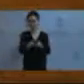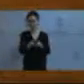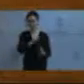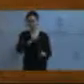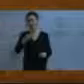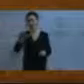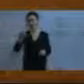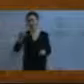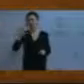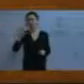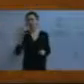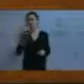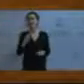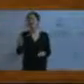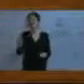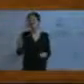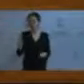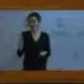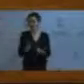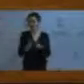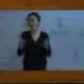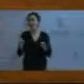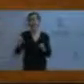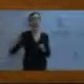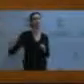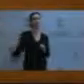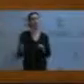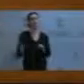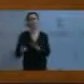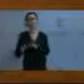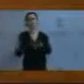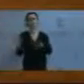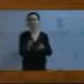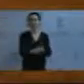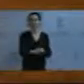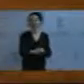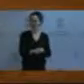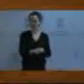Borges. En Venezuela la cuestión no es ni de izquierdas ni